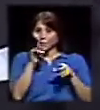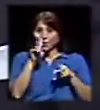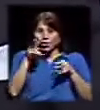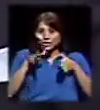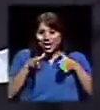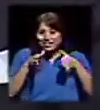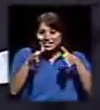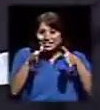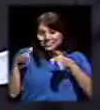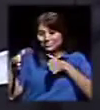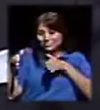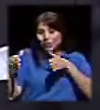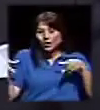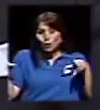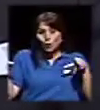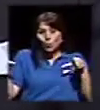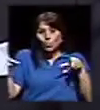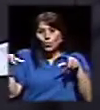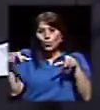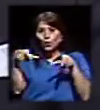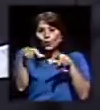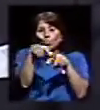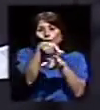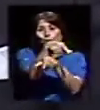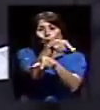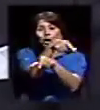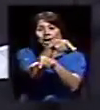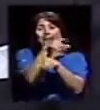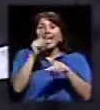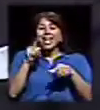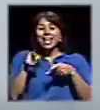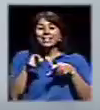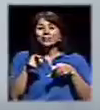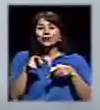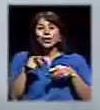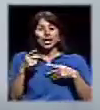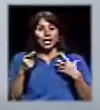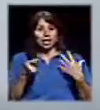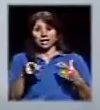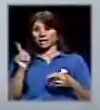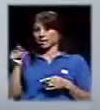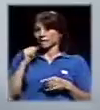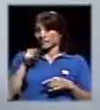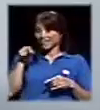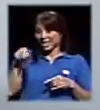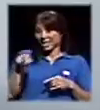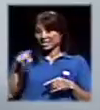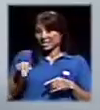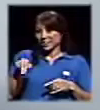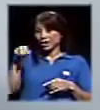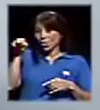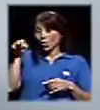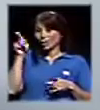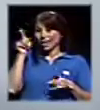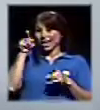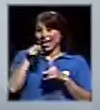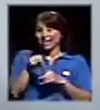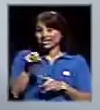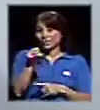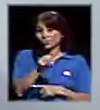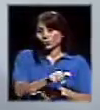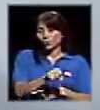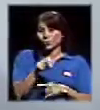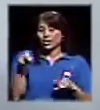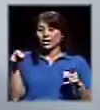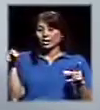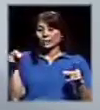reducciones de indígenas. Ese sí, cruce de caminos. Ese de norte a sur posiblemente, mientras que el que usted acaba de